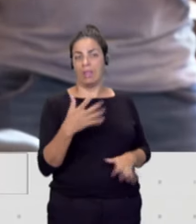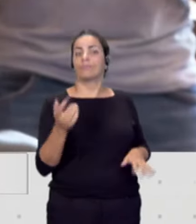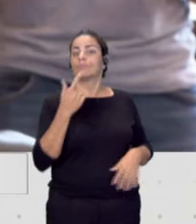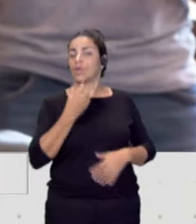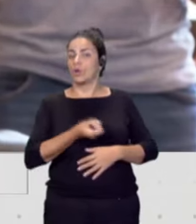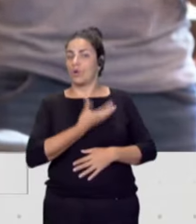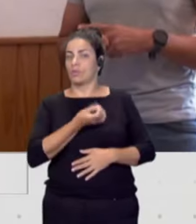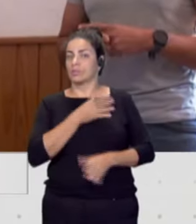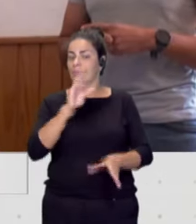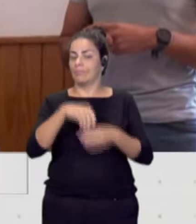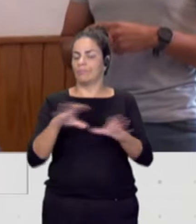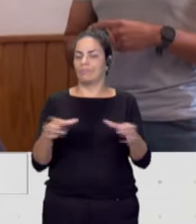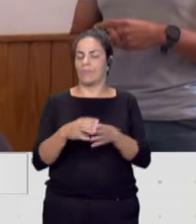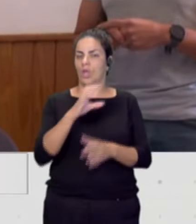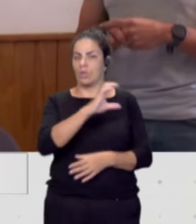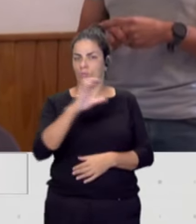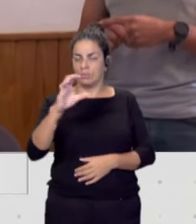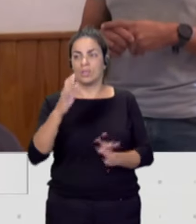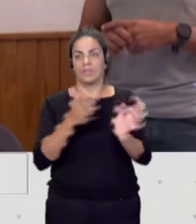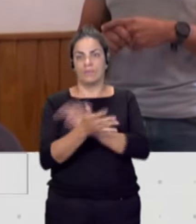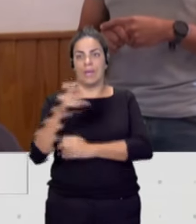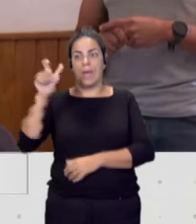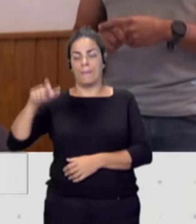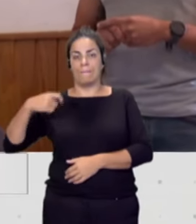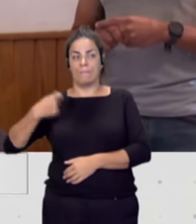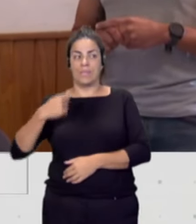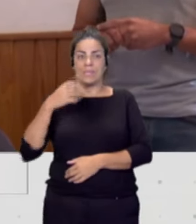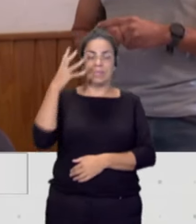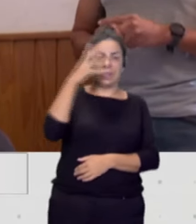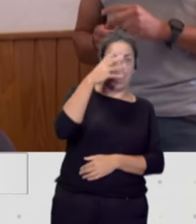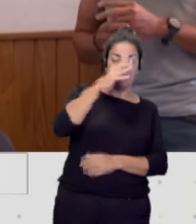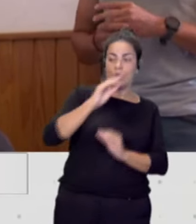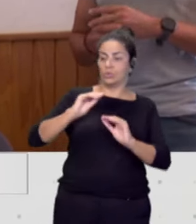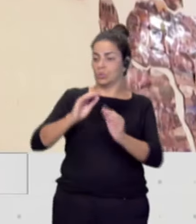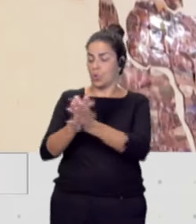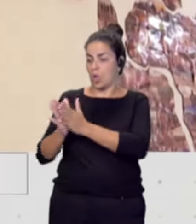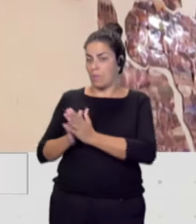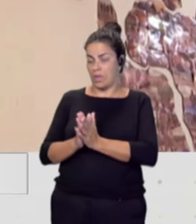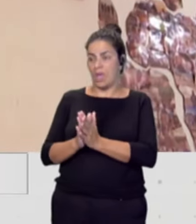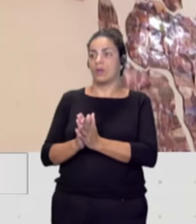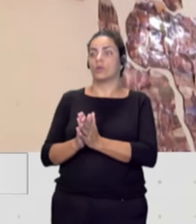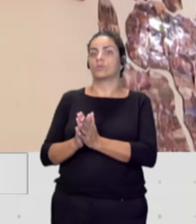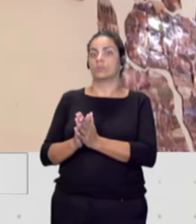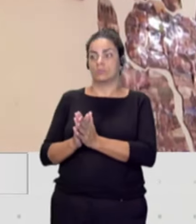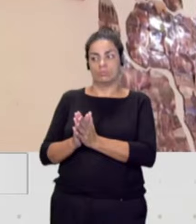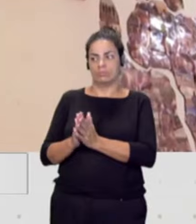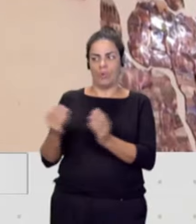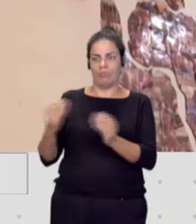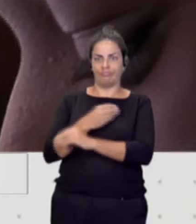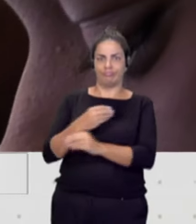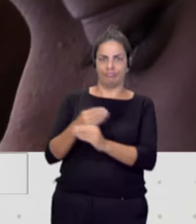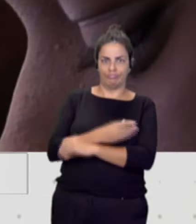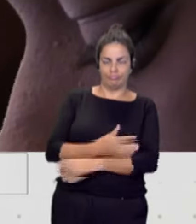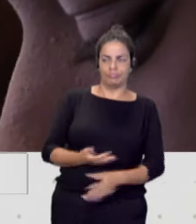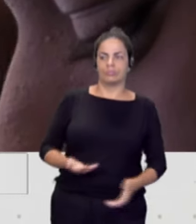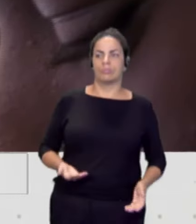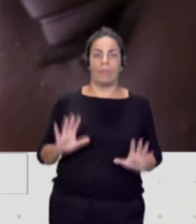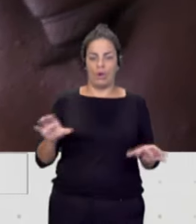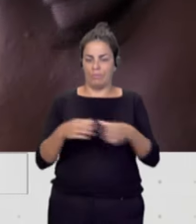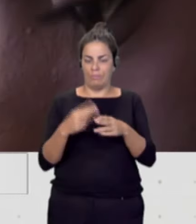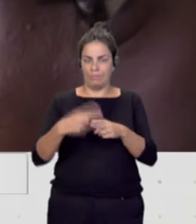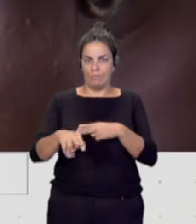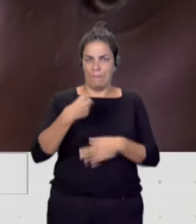por tanto, otra tesis contraria a la del presidente Fernando Clavijo, su compañero, José Alberto Díaz Esteban, de Coalición Canaria. Hay que recordar también. Ustedes, en lo del tema de ahora